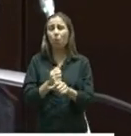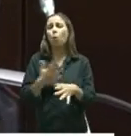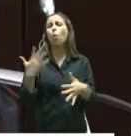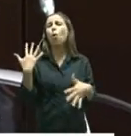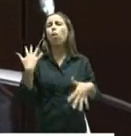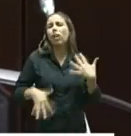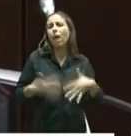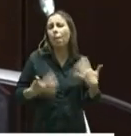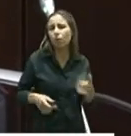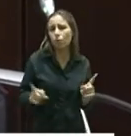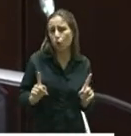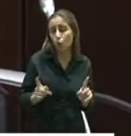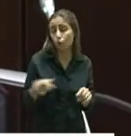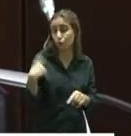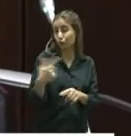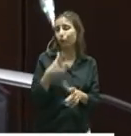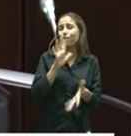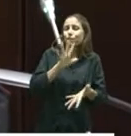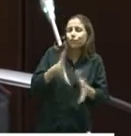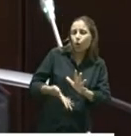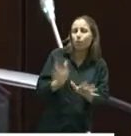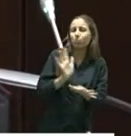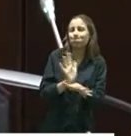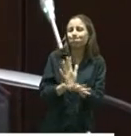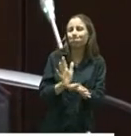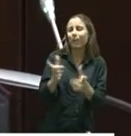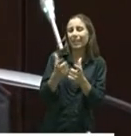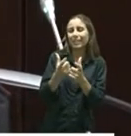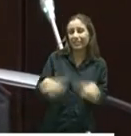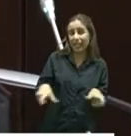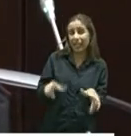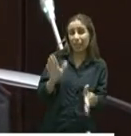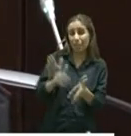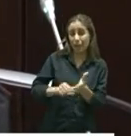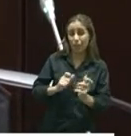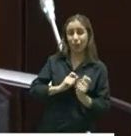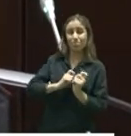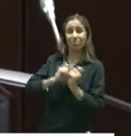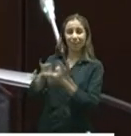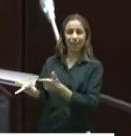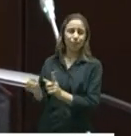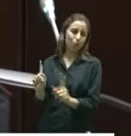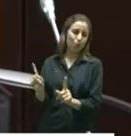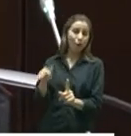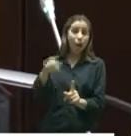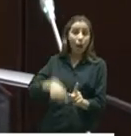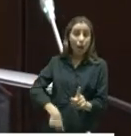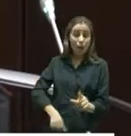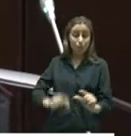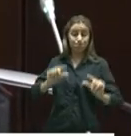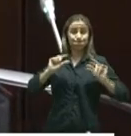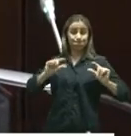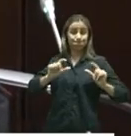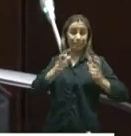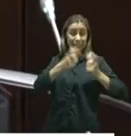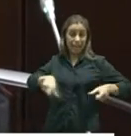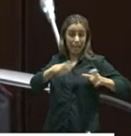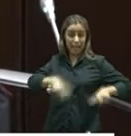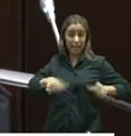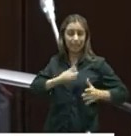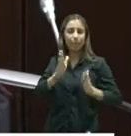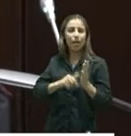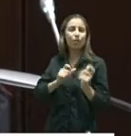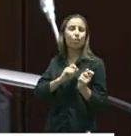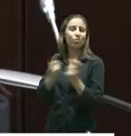dispuestos a dar un cheque en blanco y más ahora ni siquiera es un cheque es una chequera para nosotros